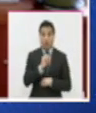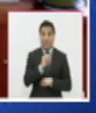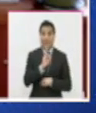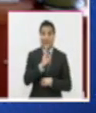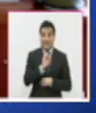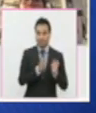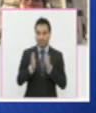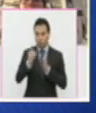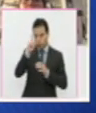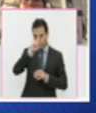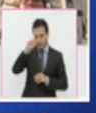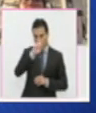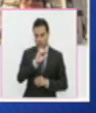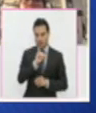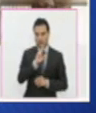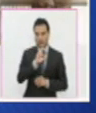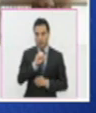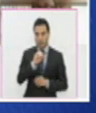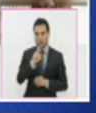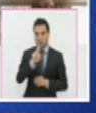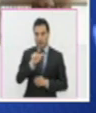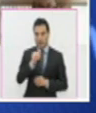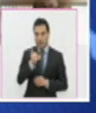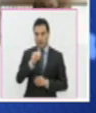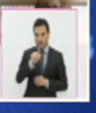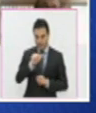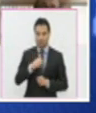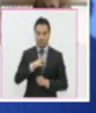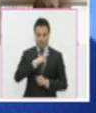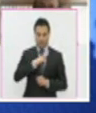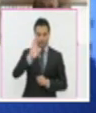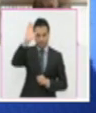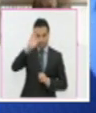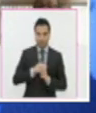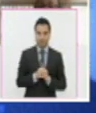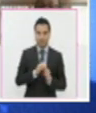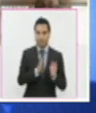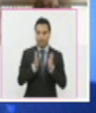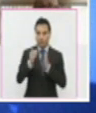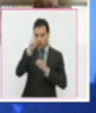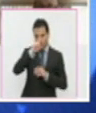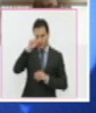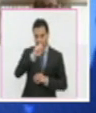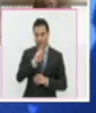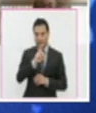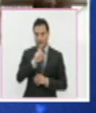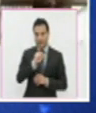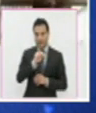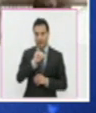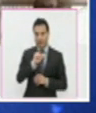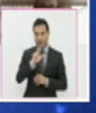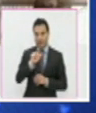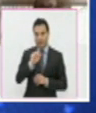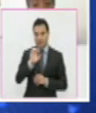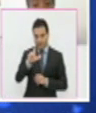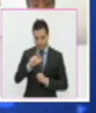que es lo que es la democracia, y pues lo que vemos que en el mundo hay cierta oleada